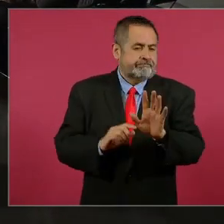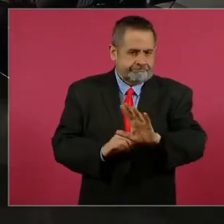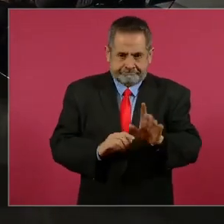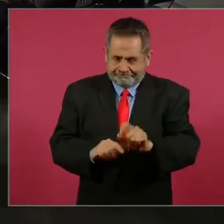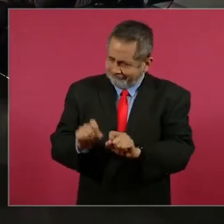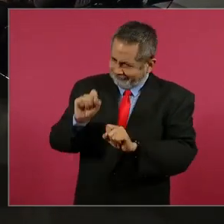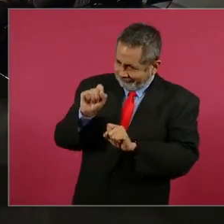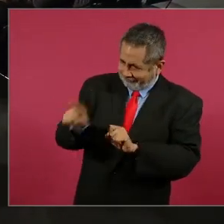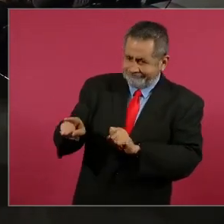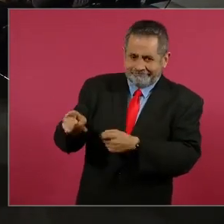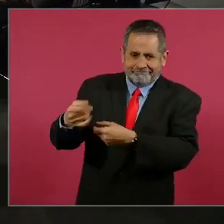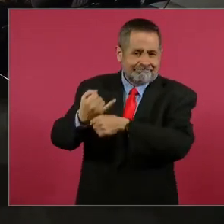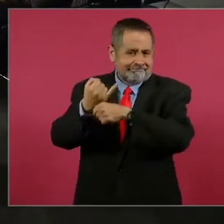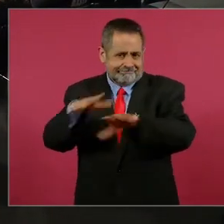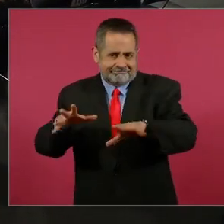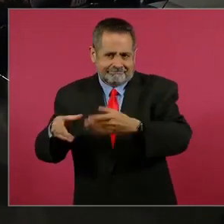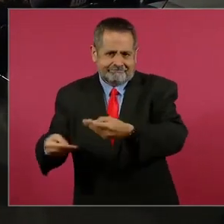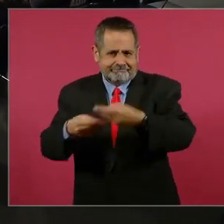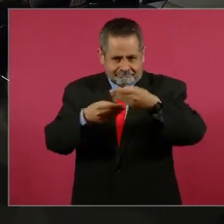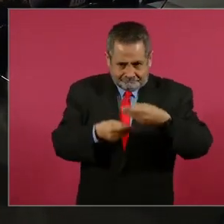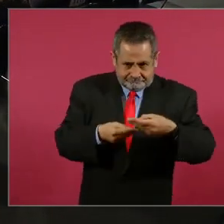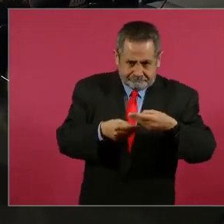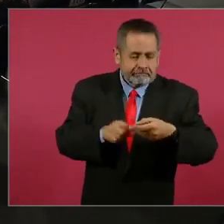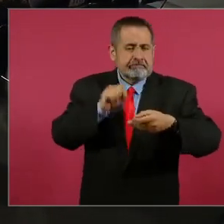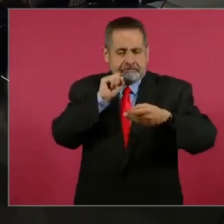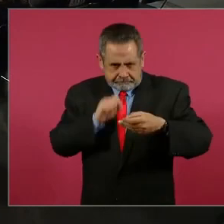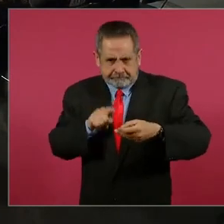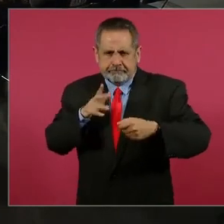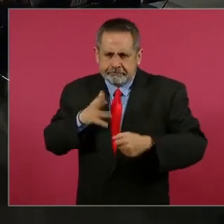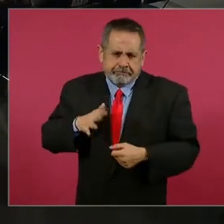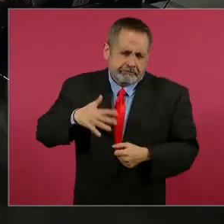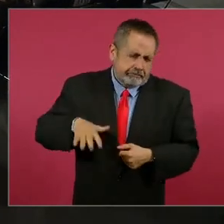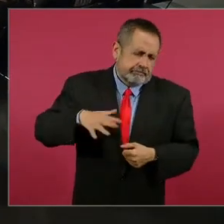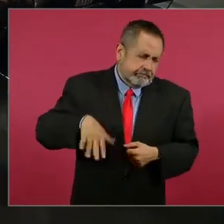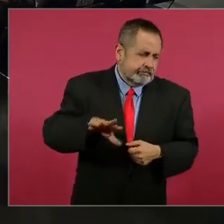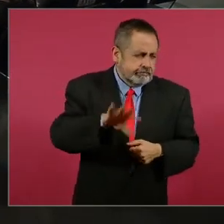mismo registro y empezamos la búsqueda.